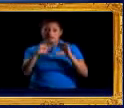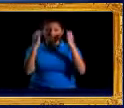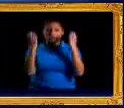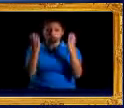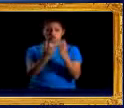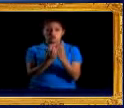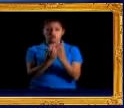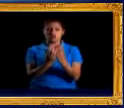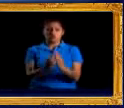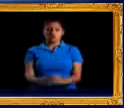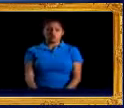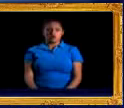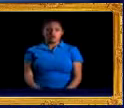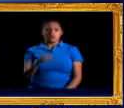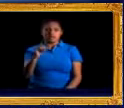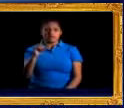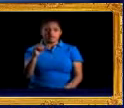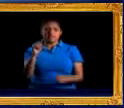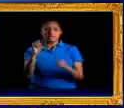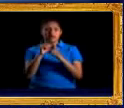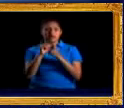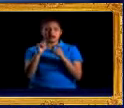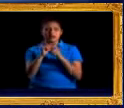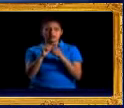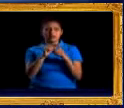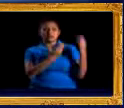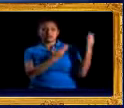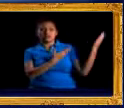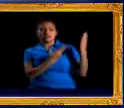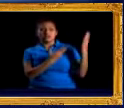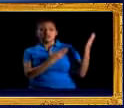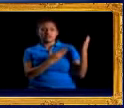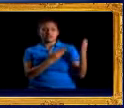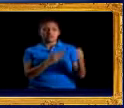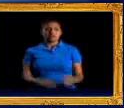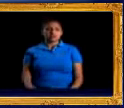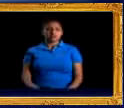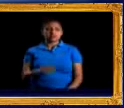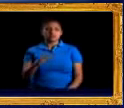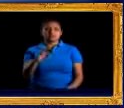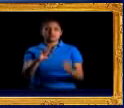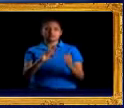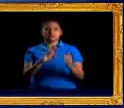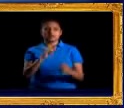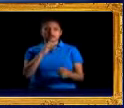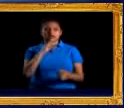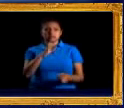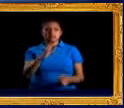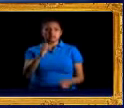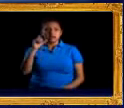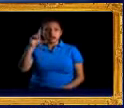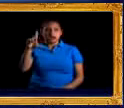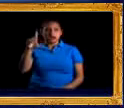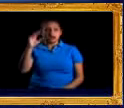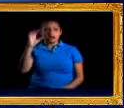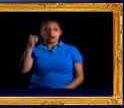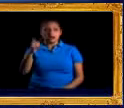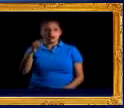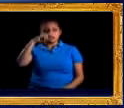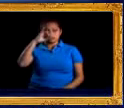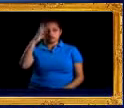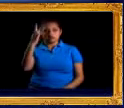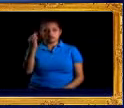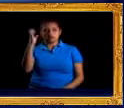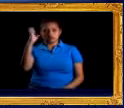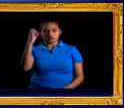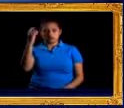Proscuneo. Pero la palabra servir es la palabra letreu, que quiere decir culto a Dios. ¿Cuántos vinieron